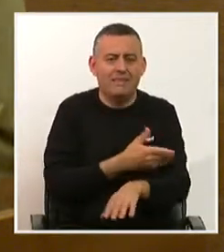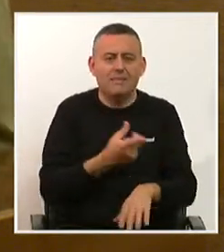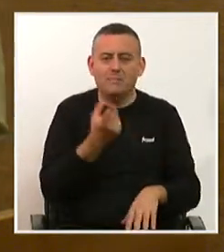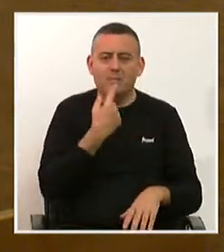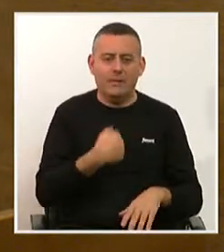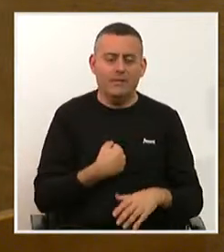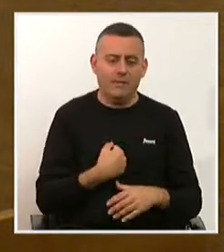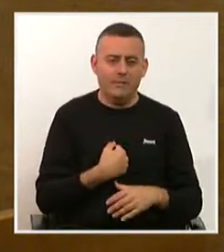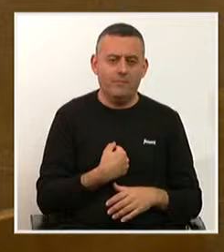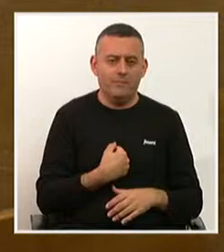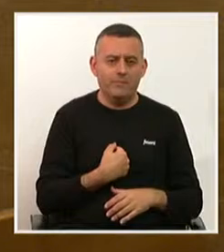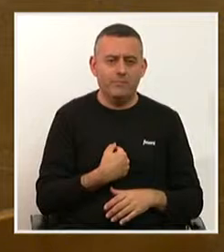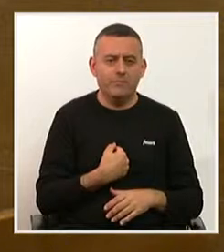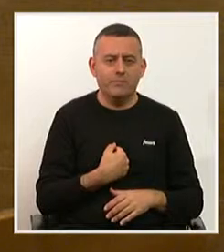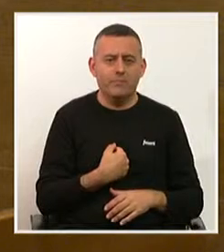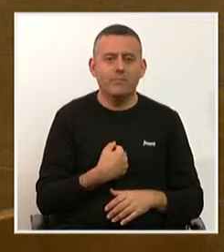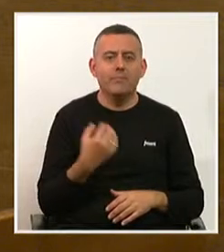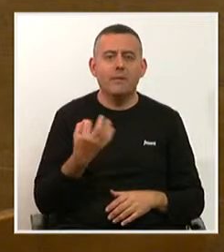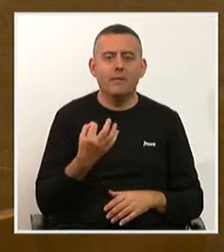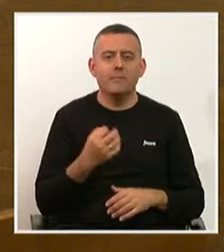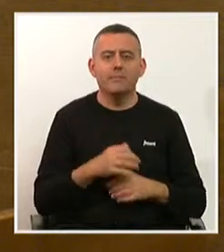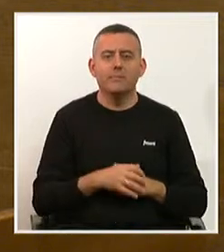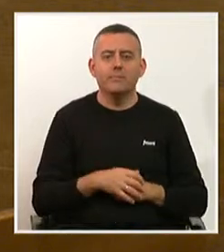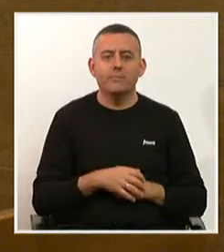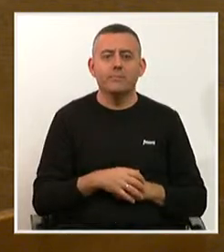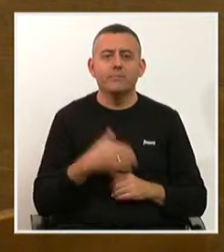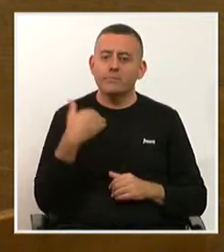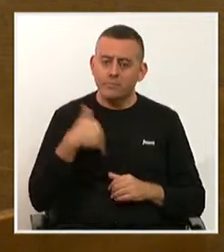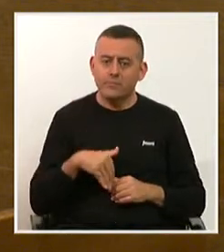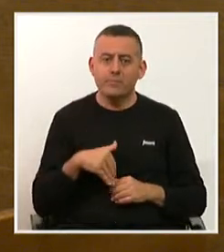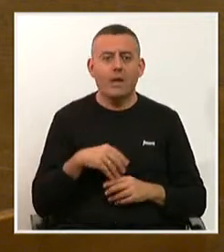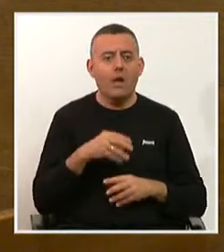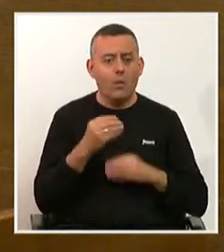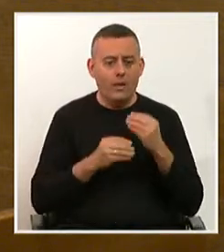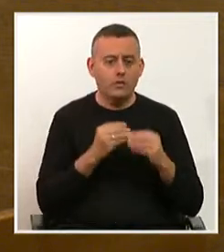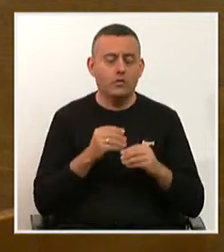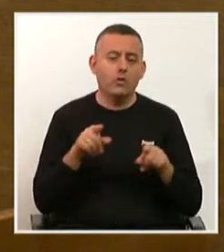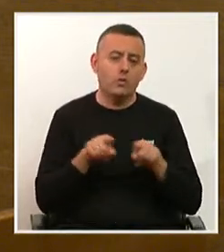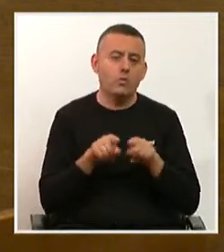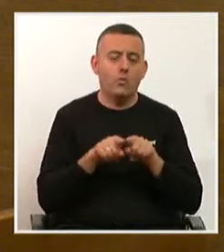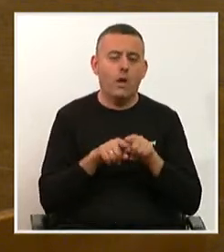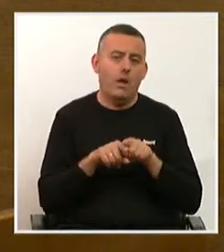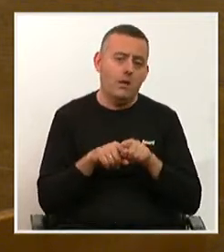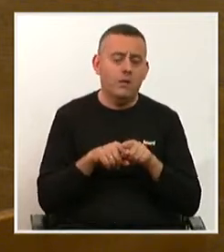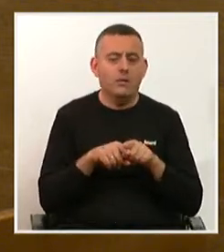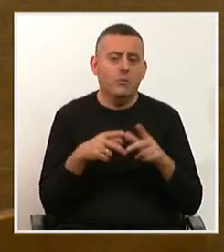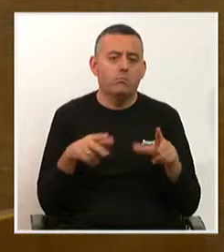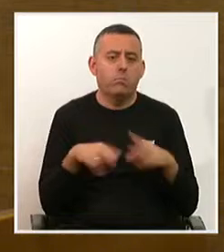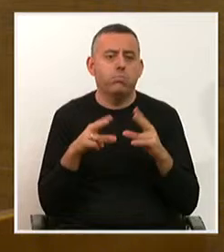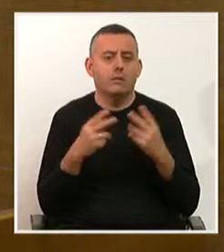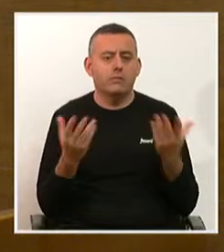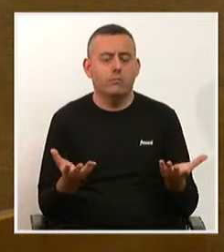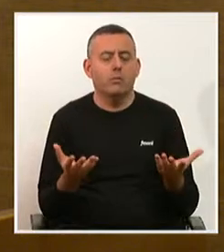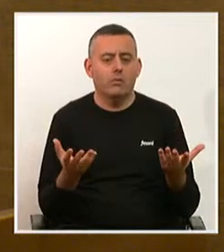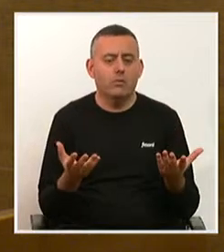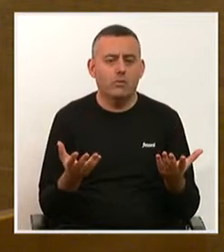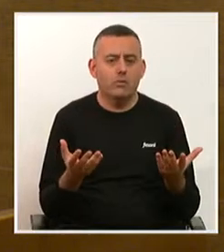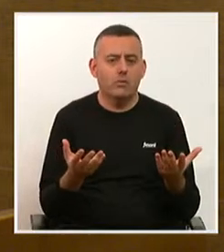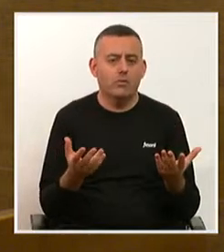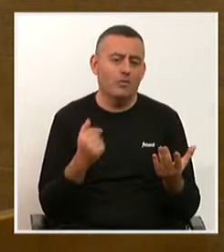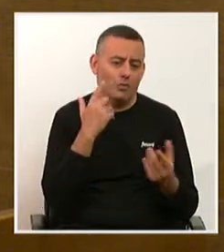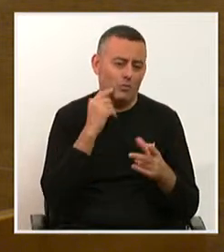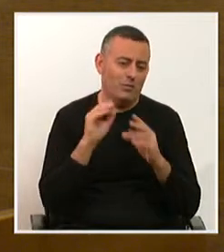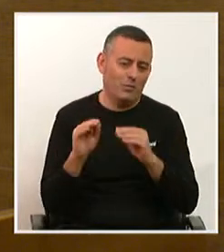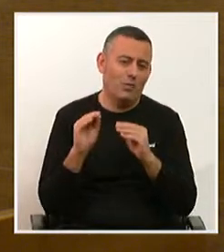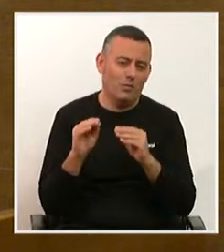laa que ya populis que y que